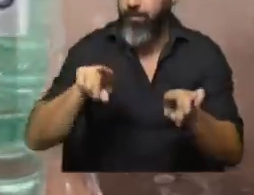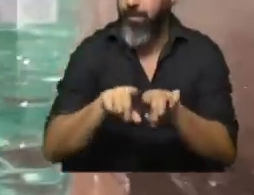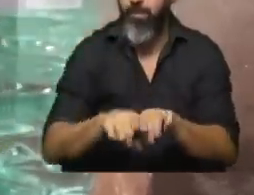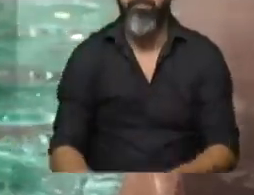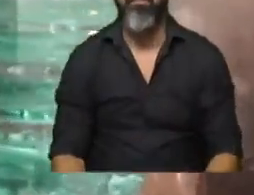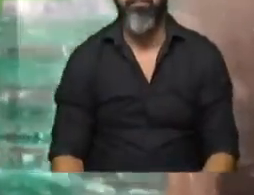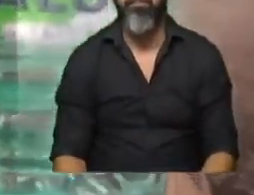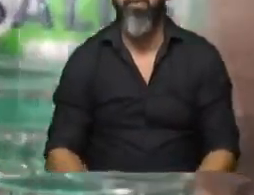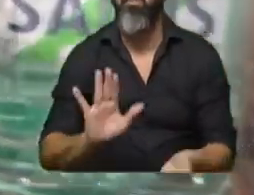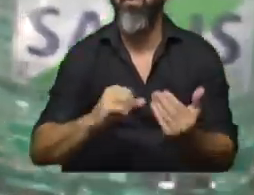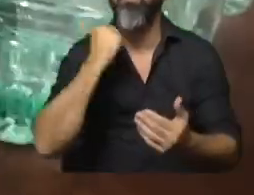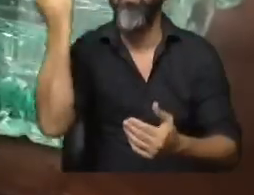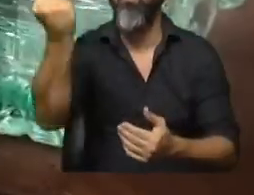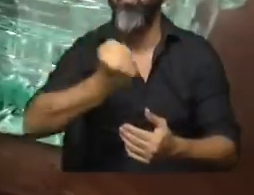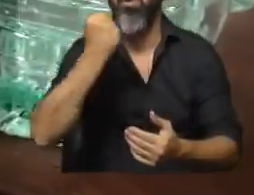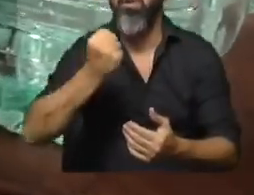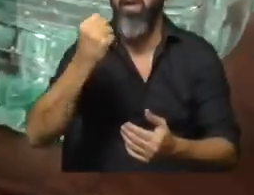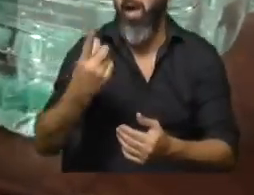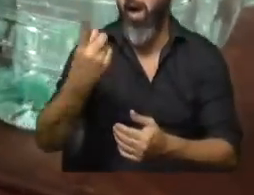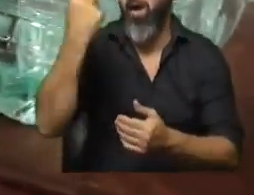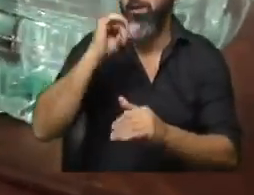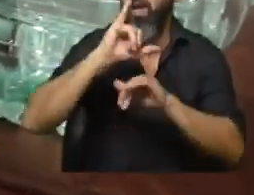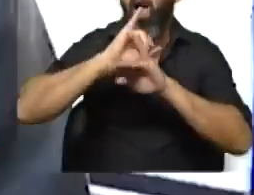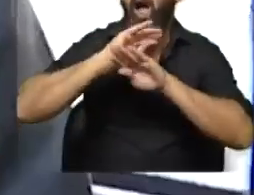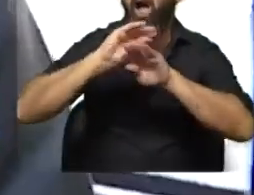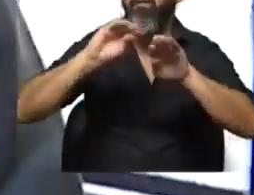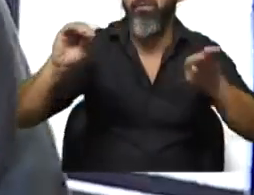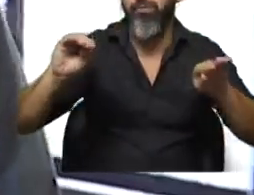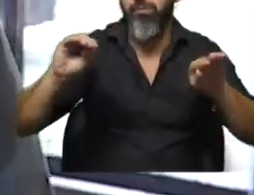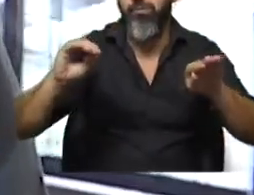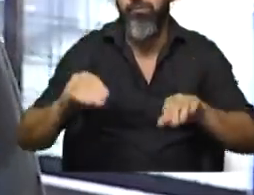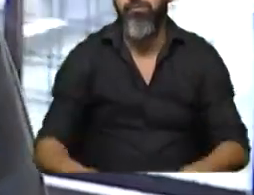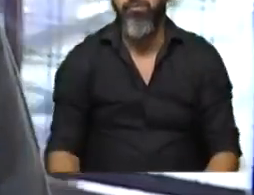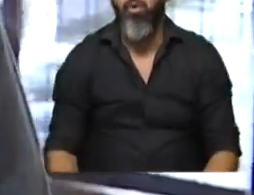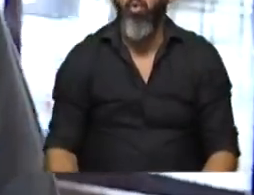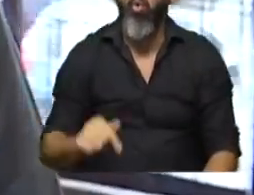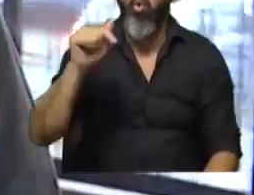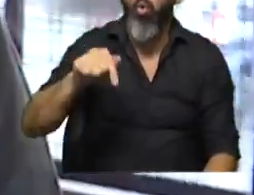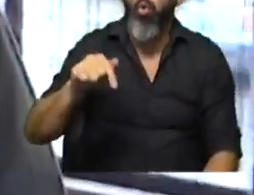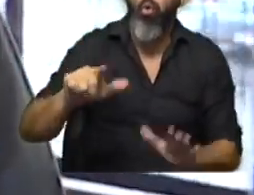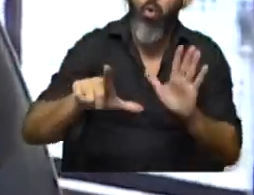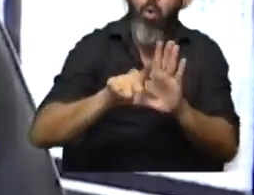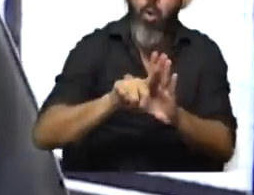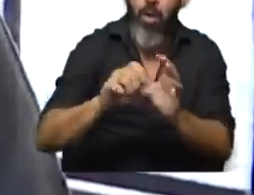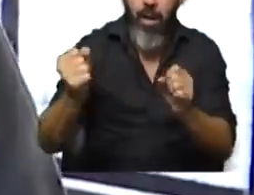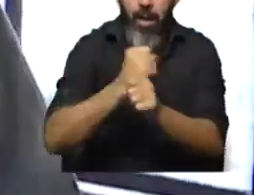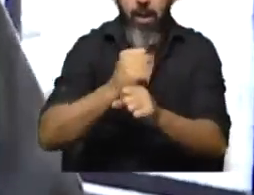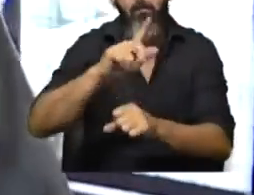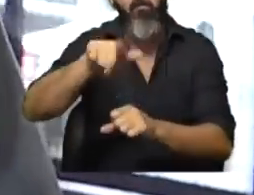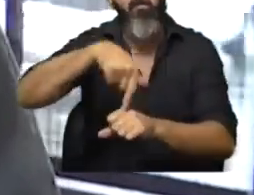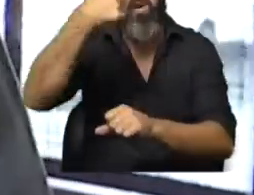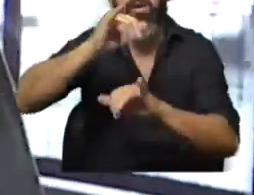los más importantes que recién ayer se la anunció con suerte hoy se aplicará la ley mañana